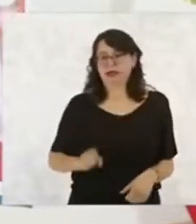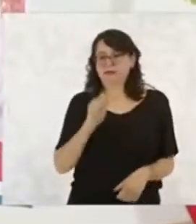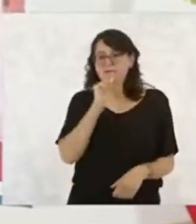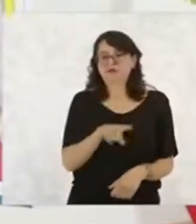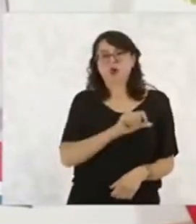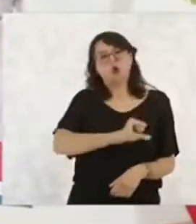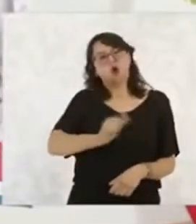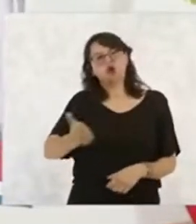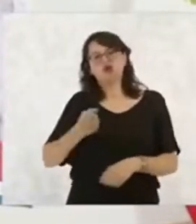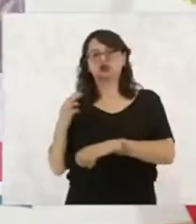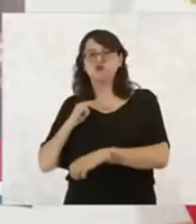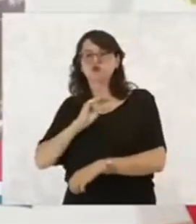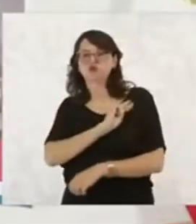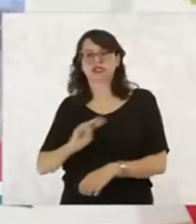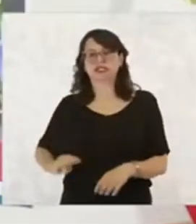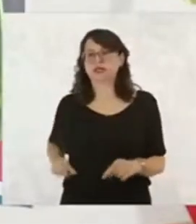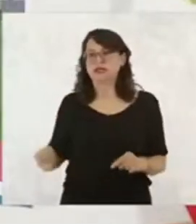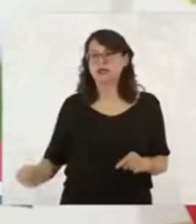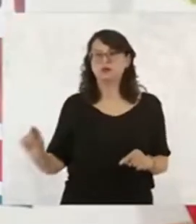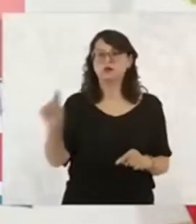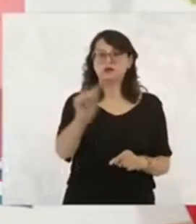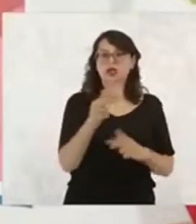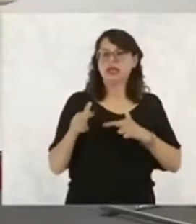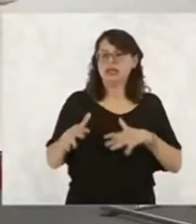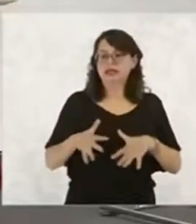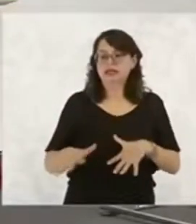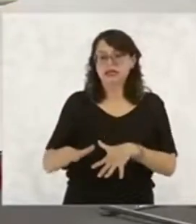desasolvando ríos y drenes.